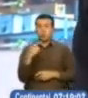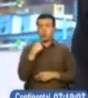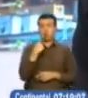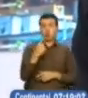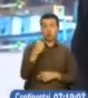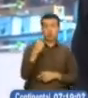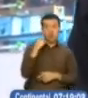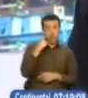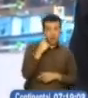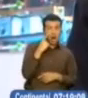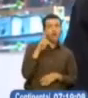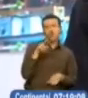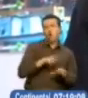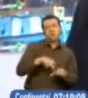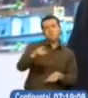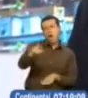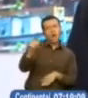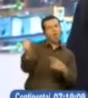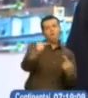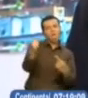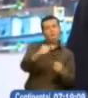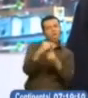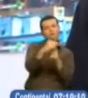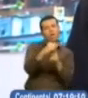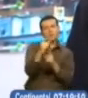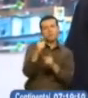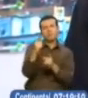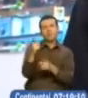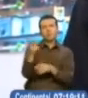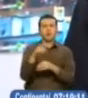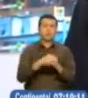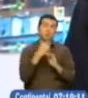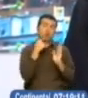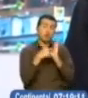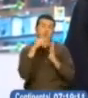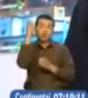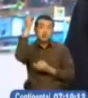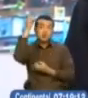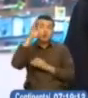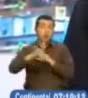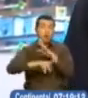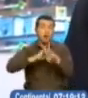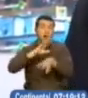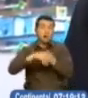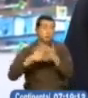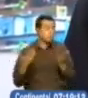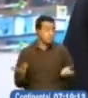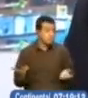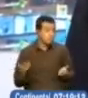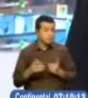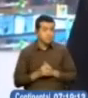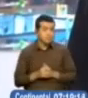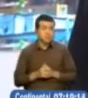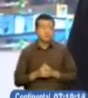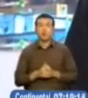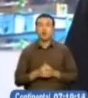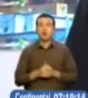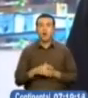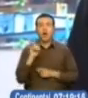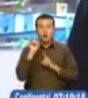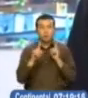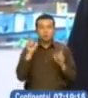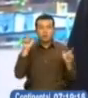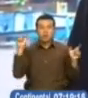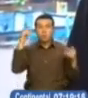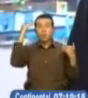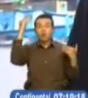ciertos comportamientos. Es un poco lo que está detrás del discurso de la corrupción, por ejemplo. El discurso de la corrupción es un discurso tan efectivo para la